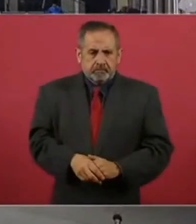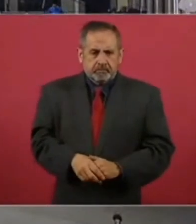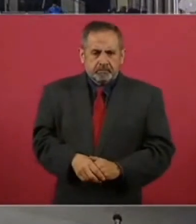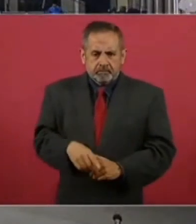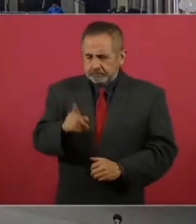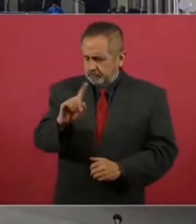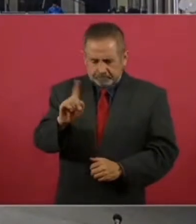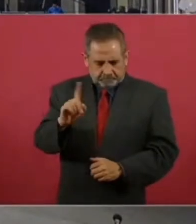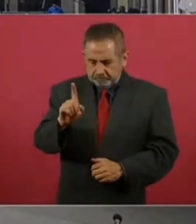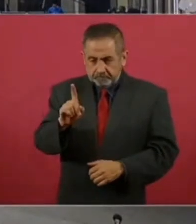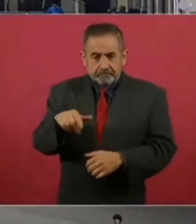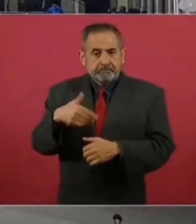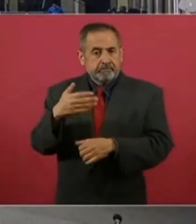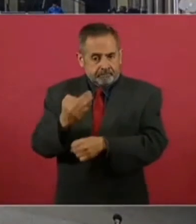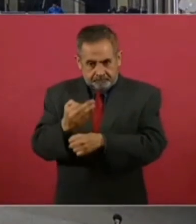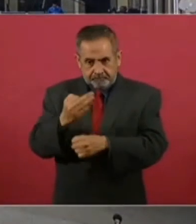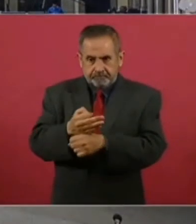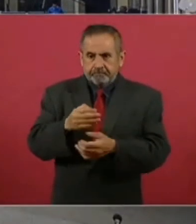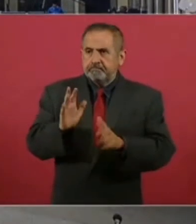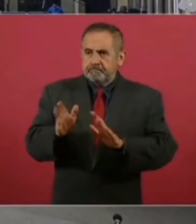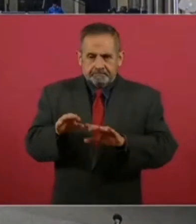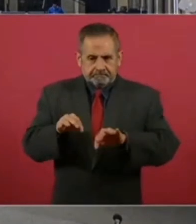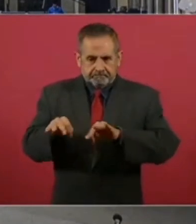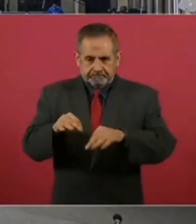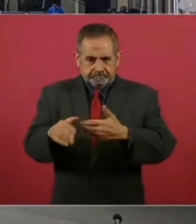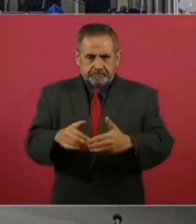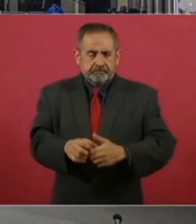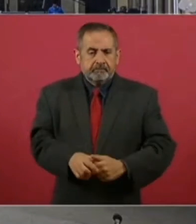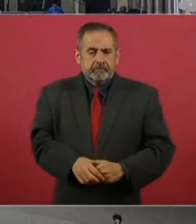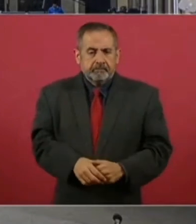No, estas son las que están operando.